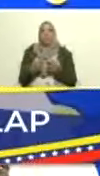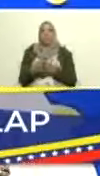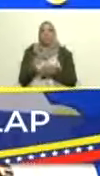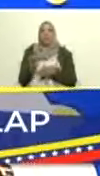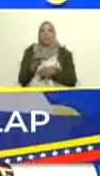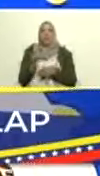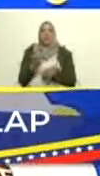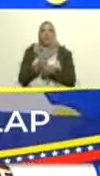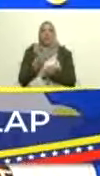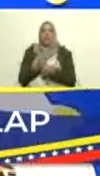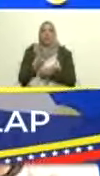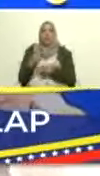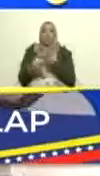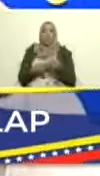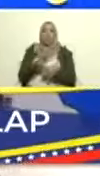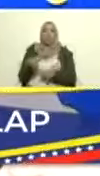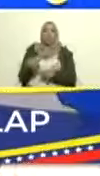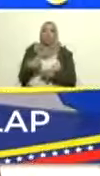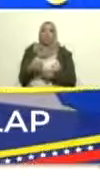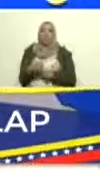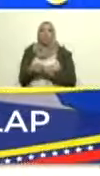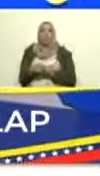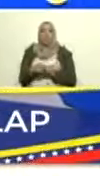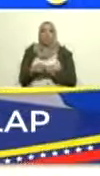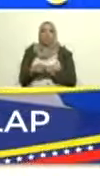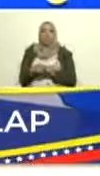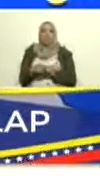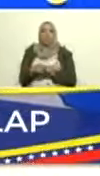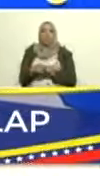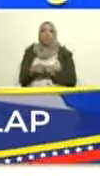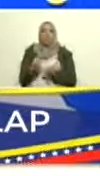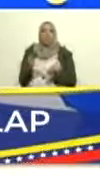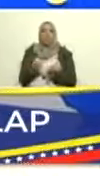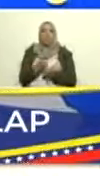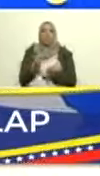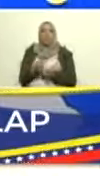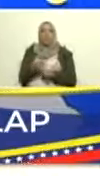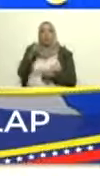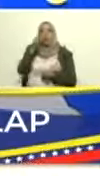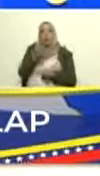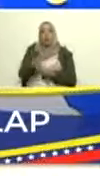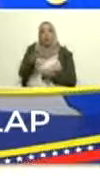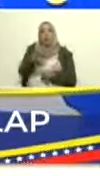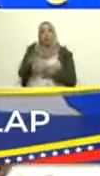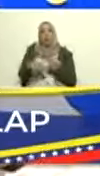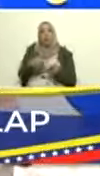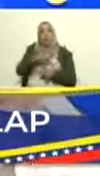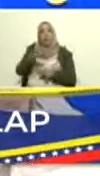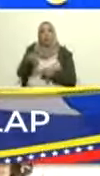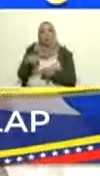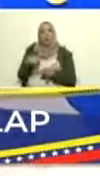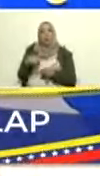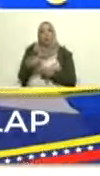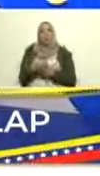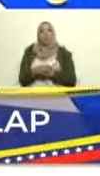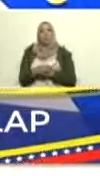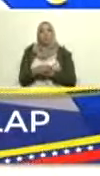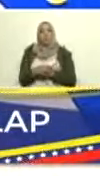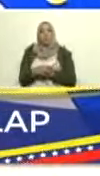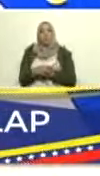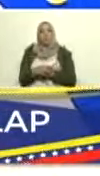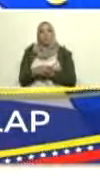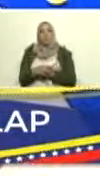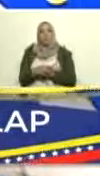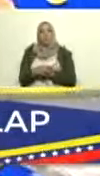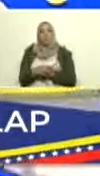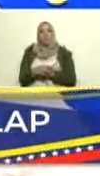de guerra para quebrantar la voluntad de lucha del pueblo de Venezuela. Y fue esta hermosa expresión